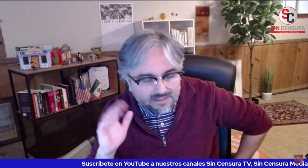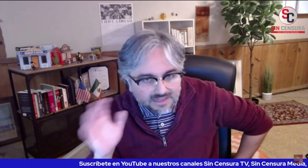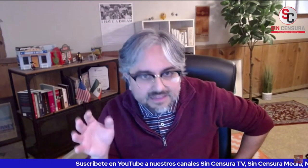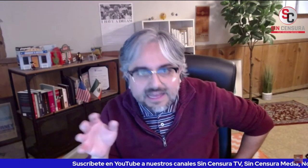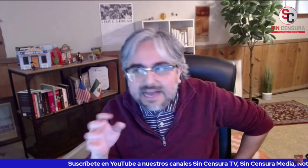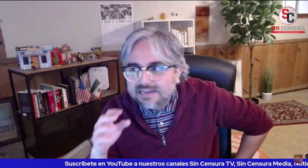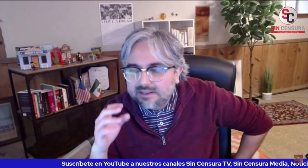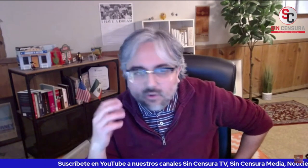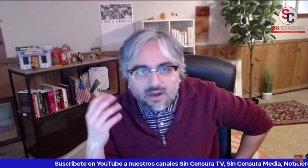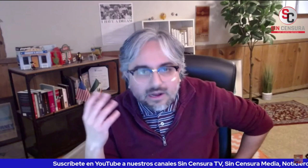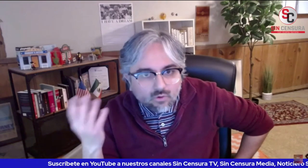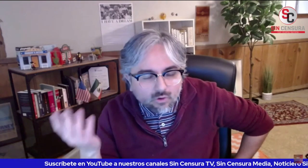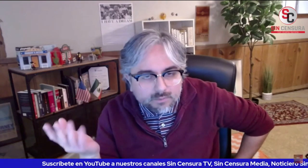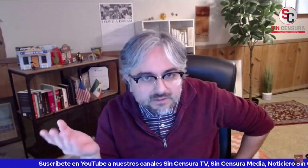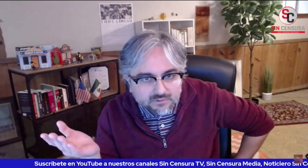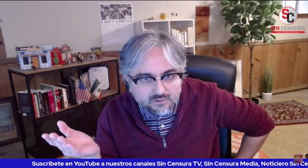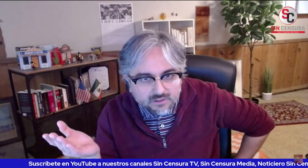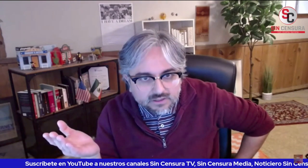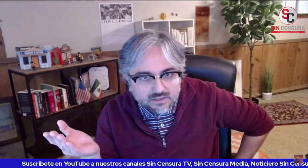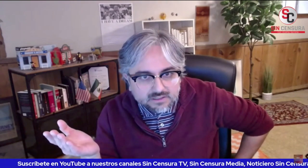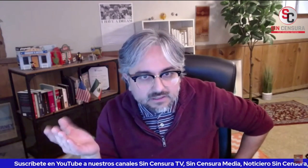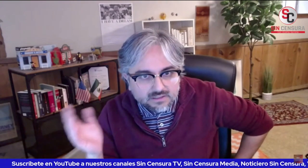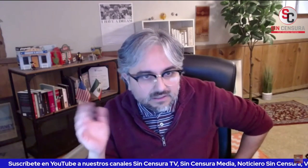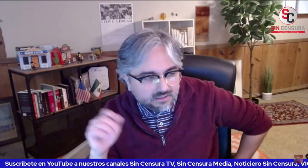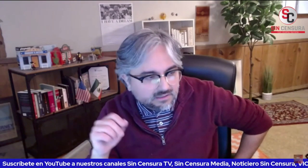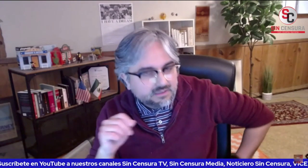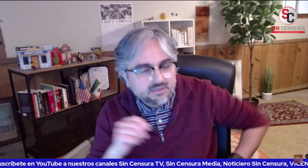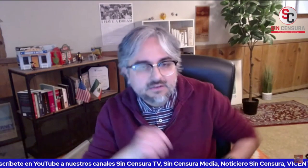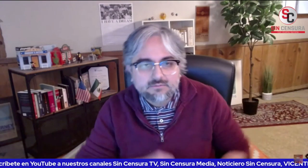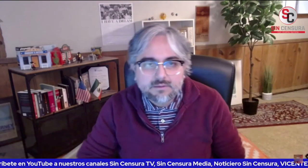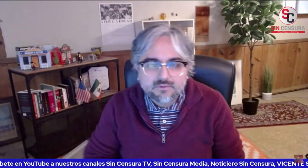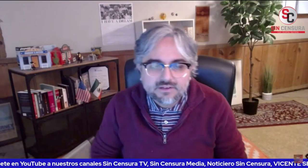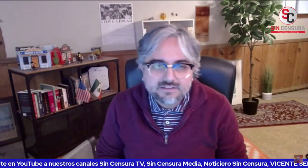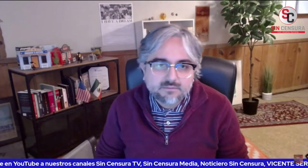que agredieran a alguien o a algún comercio en